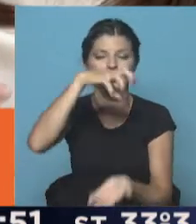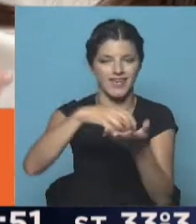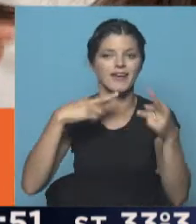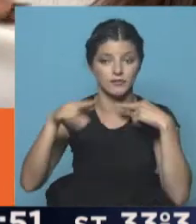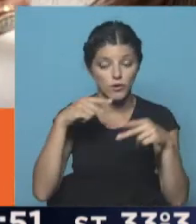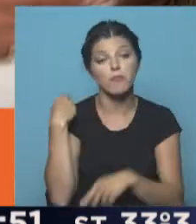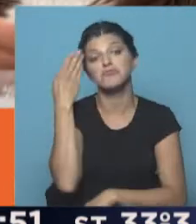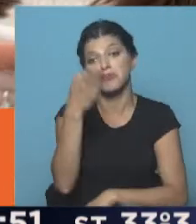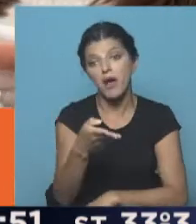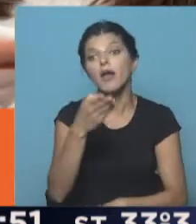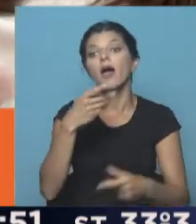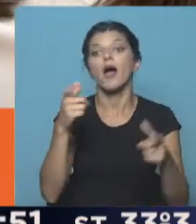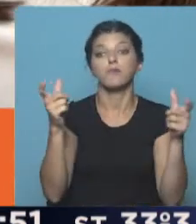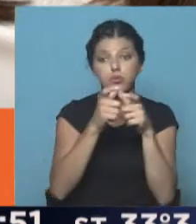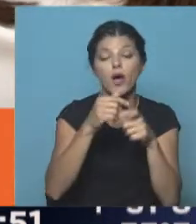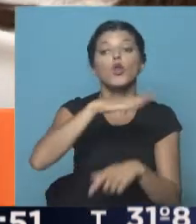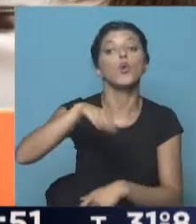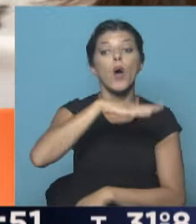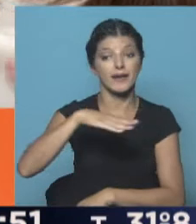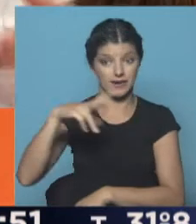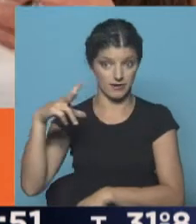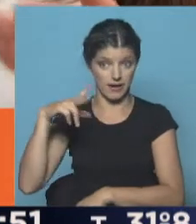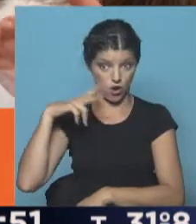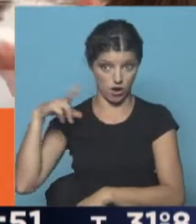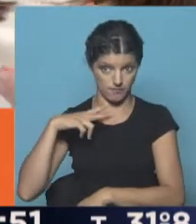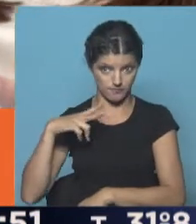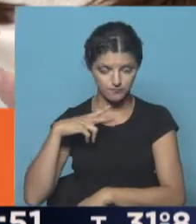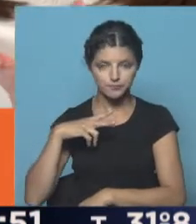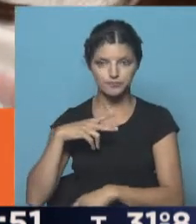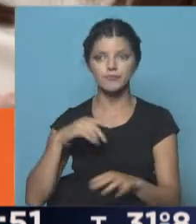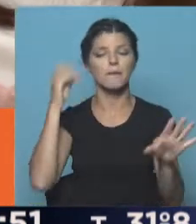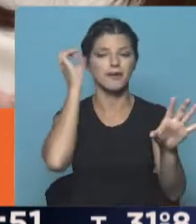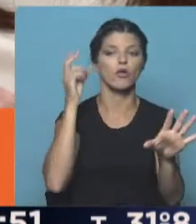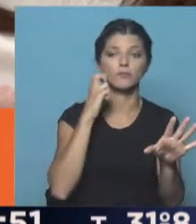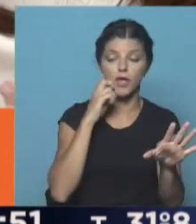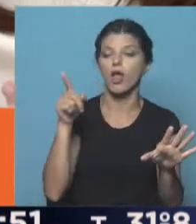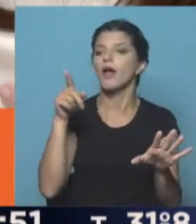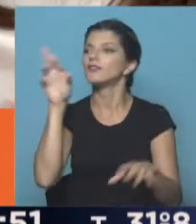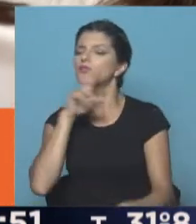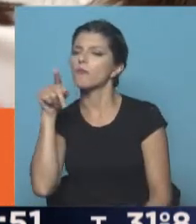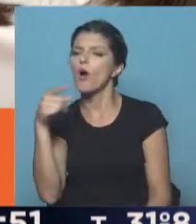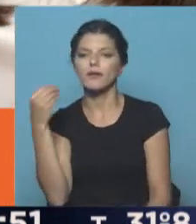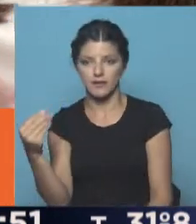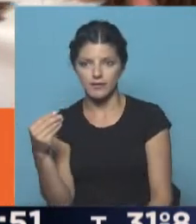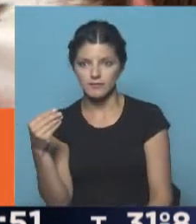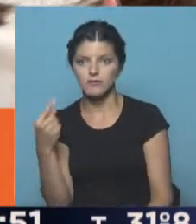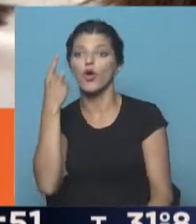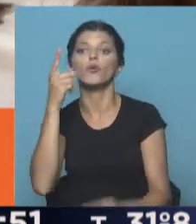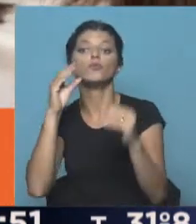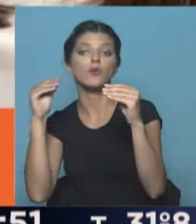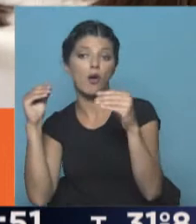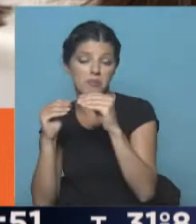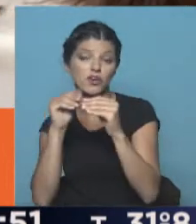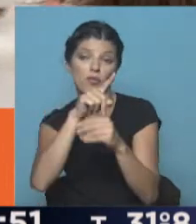y a comer en Recoleta. ¿Qué hace Delcy Rodríguez? Mantiene una discusión con un funcionario de Malcorra, que se